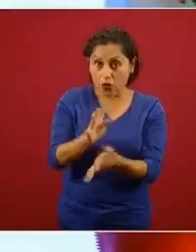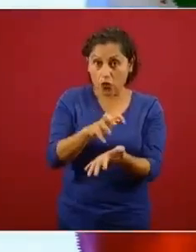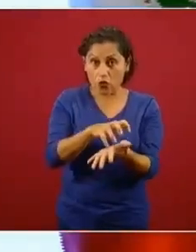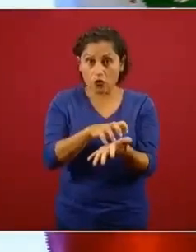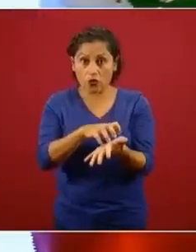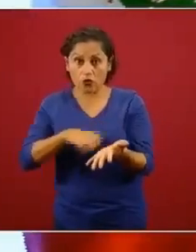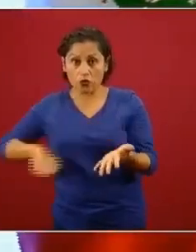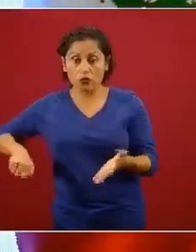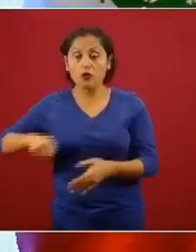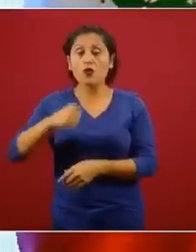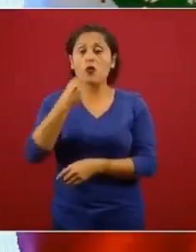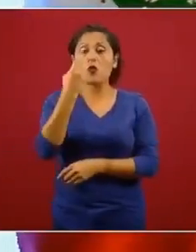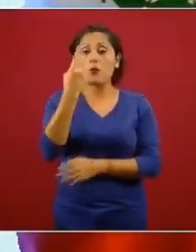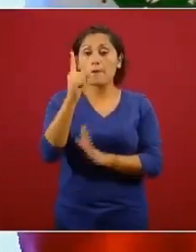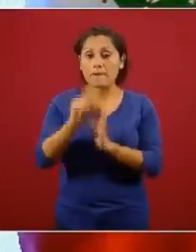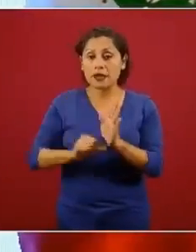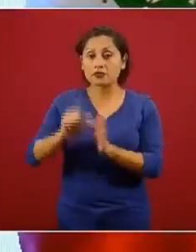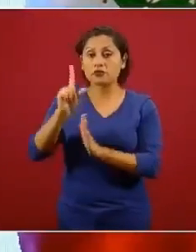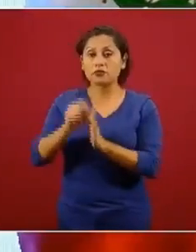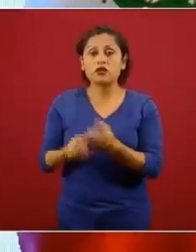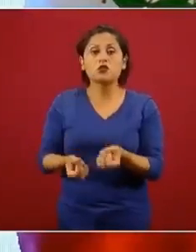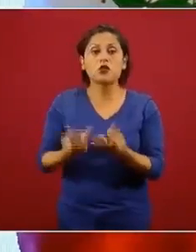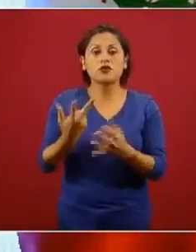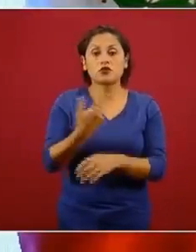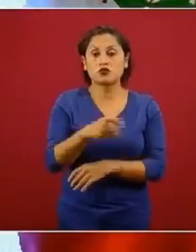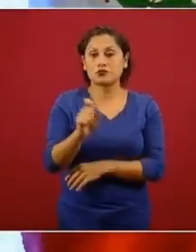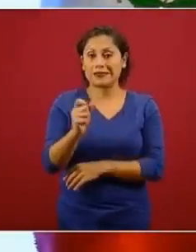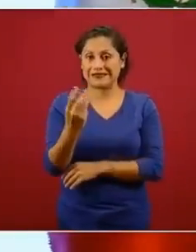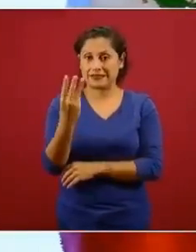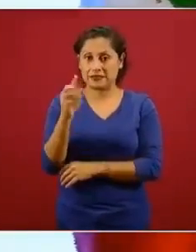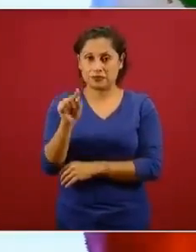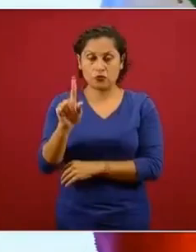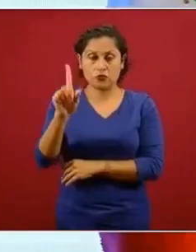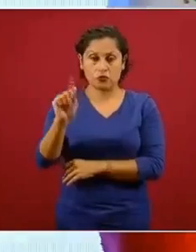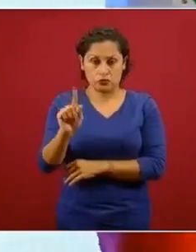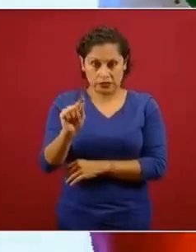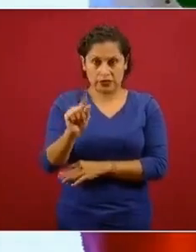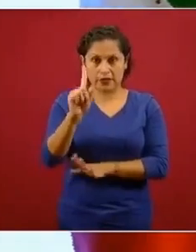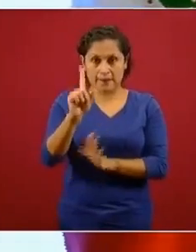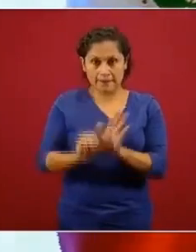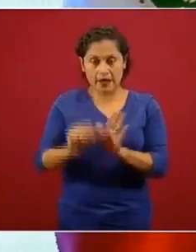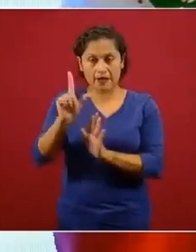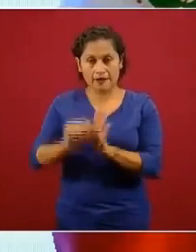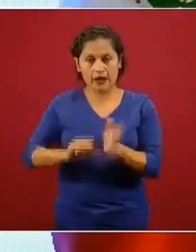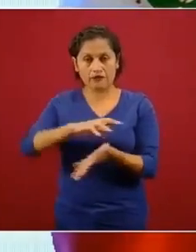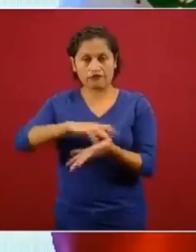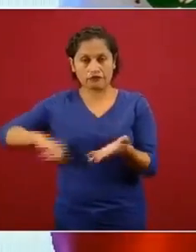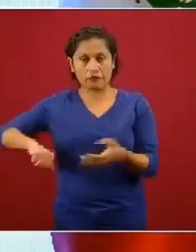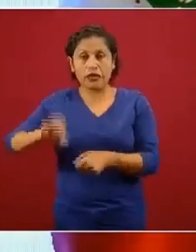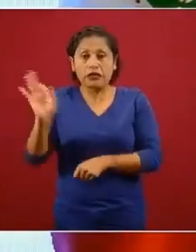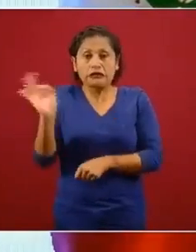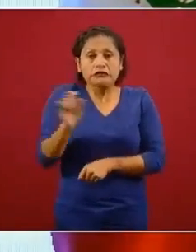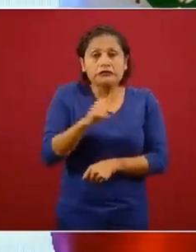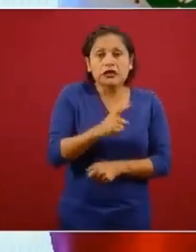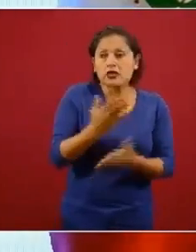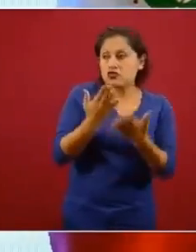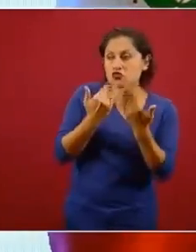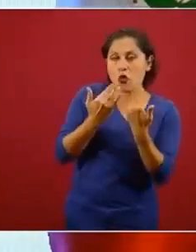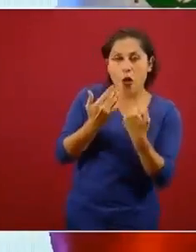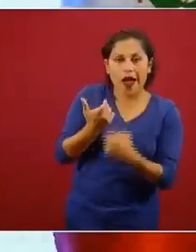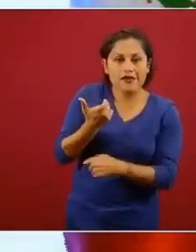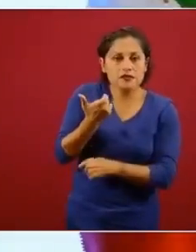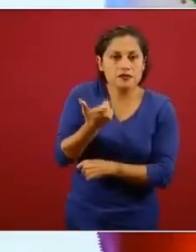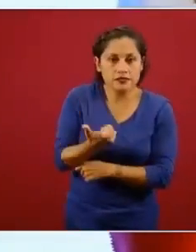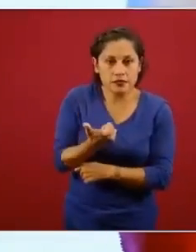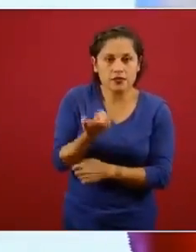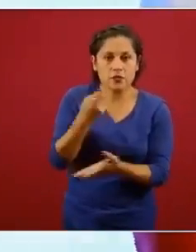con 70 centavos. Si en algún momento no tuvieran saldo suficiente, la recomendación